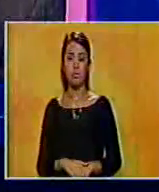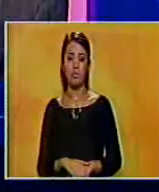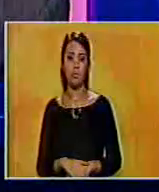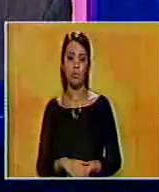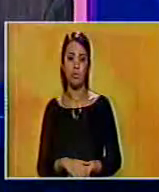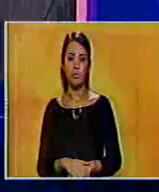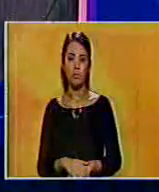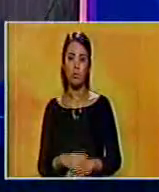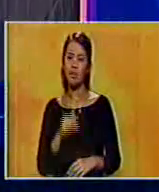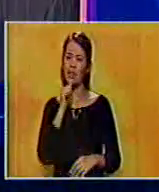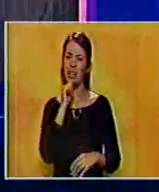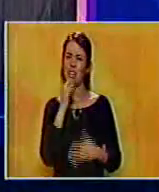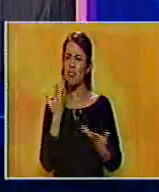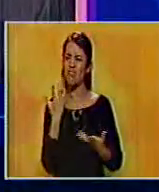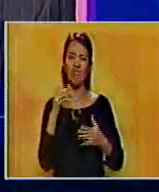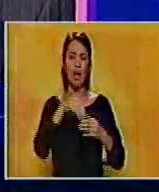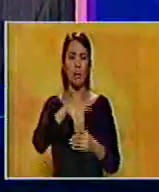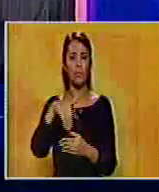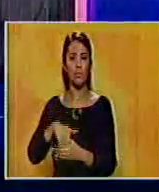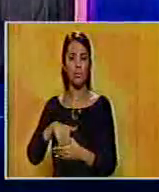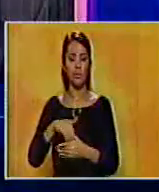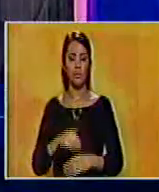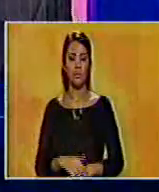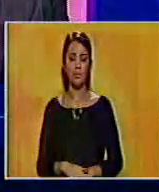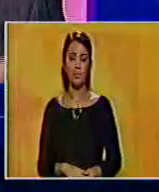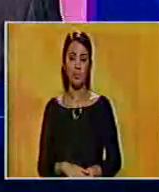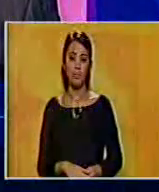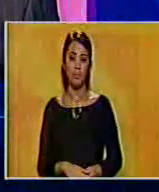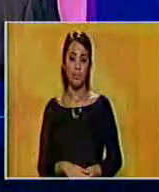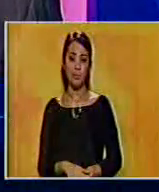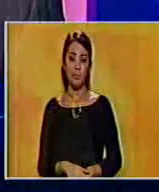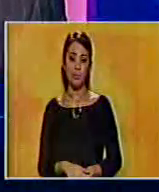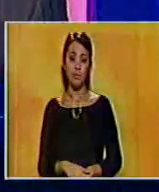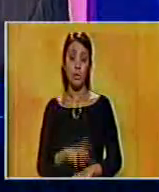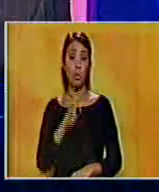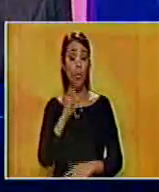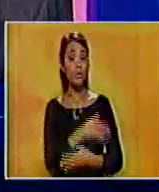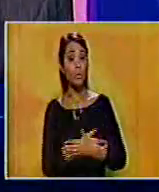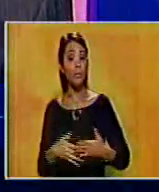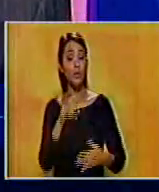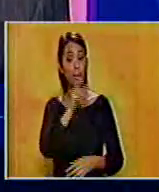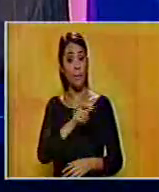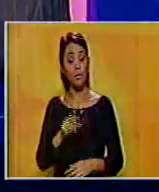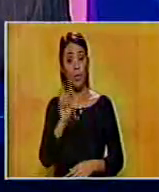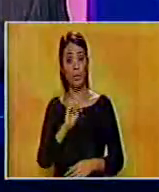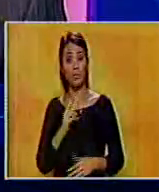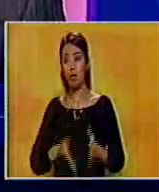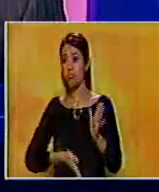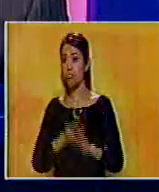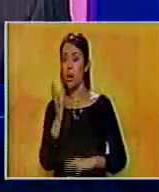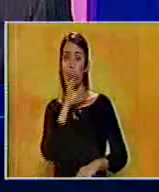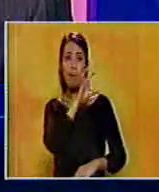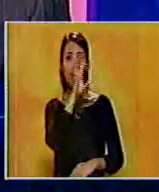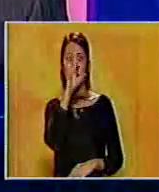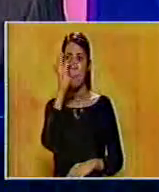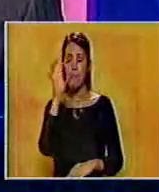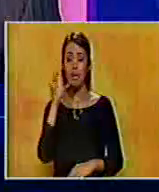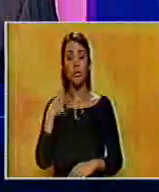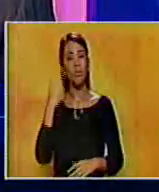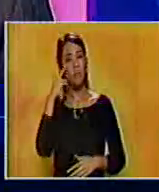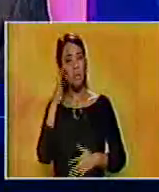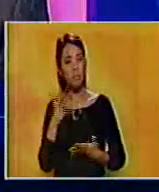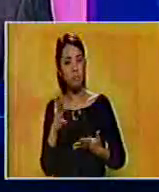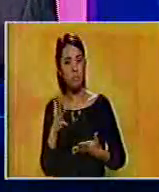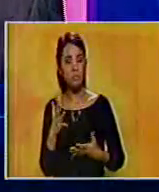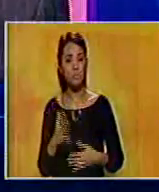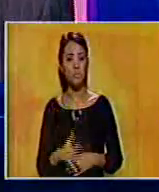Ahora, ¿quiénes irían a votar? Bueno, se habla de unos 4 millones de venezolanos que se han ido. Yo calculo que esos son